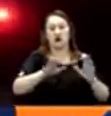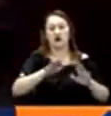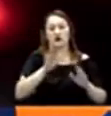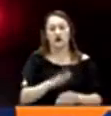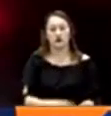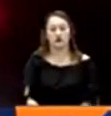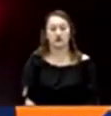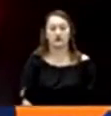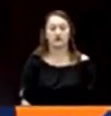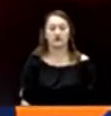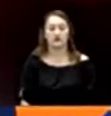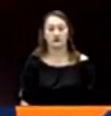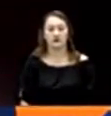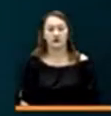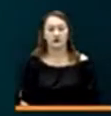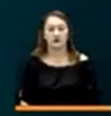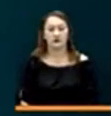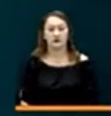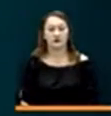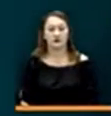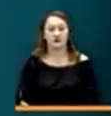bastiones.